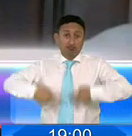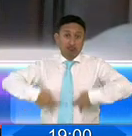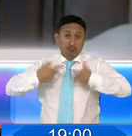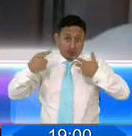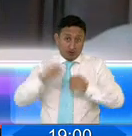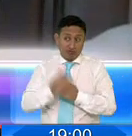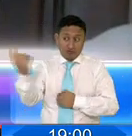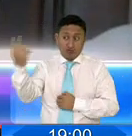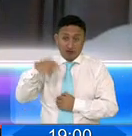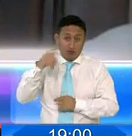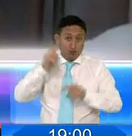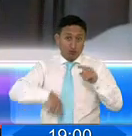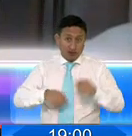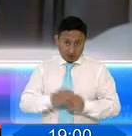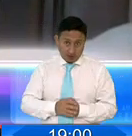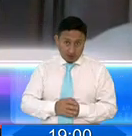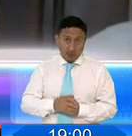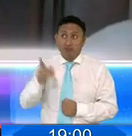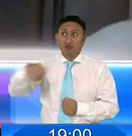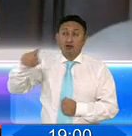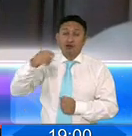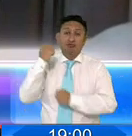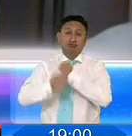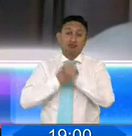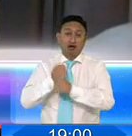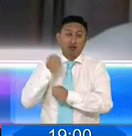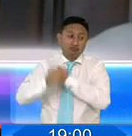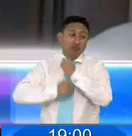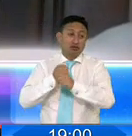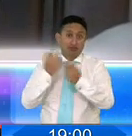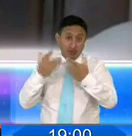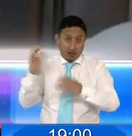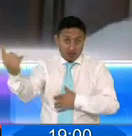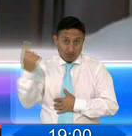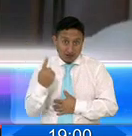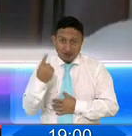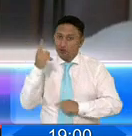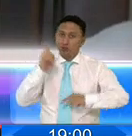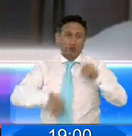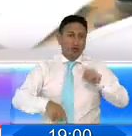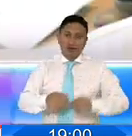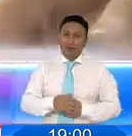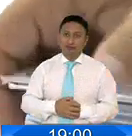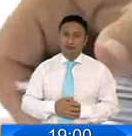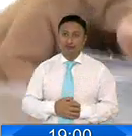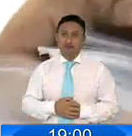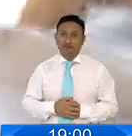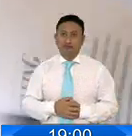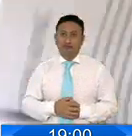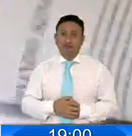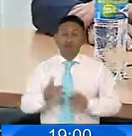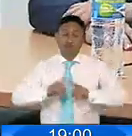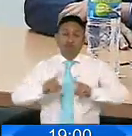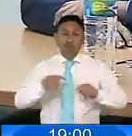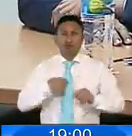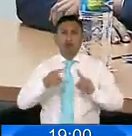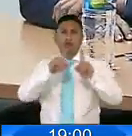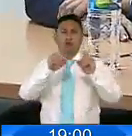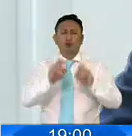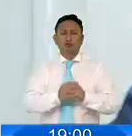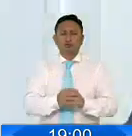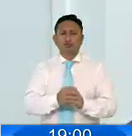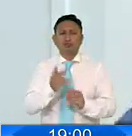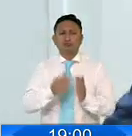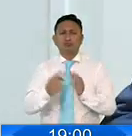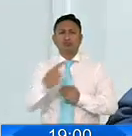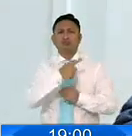es que estando prófugos va a computarse ningún tiempo para que ellos puedan dejar de cumplir su sentencia. Por el contrario, se preguntará qué pasa en el caso